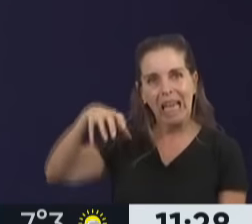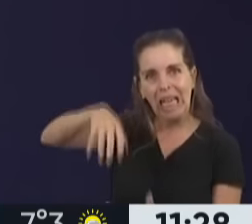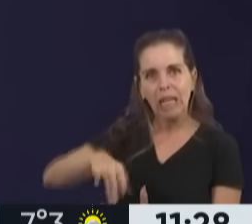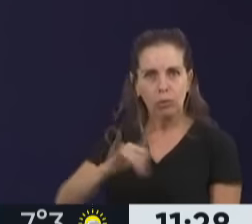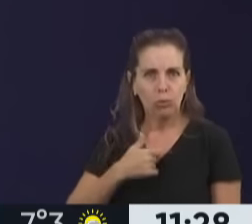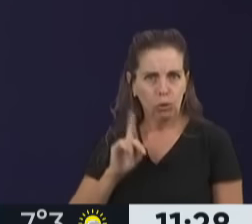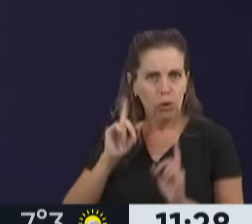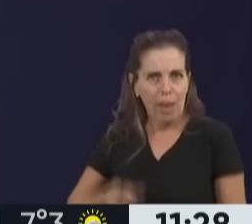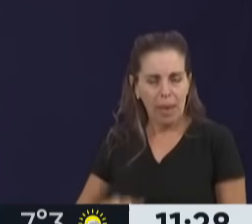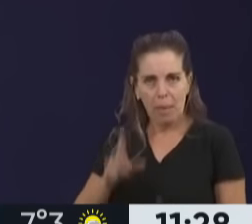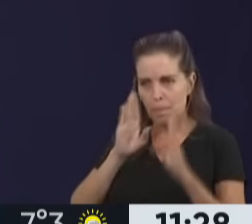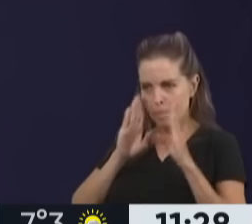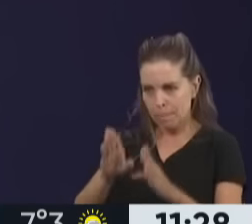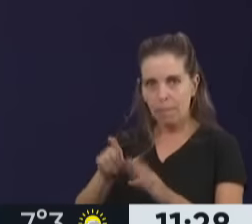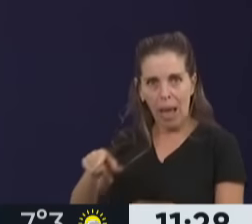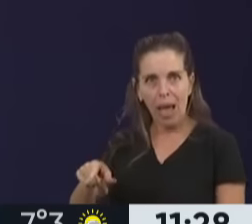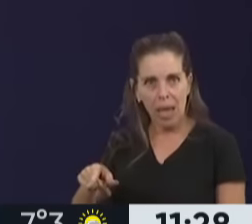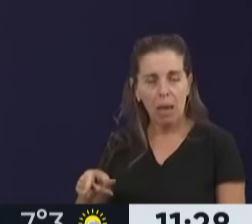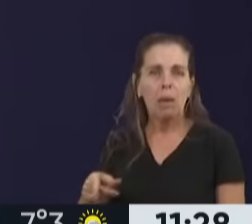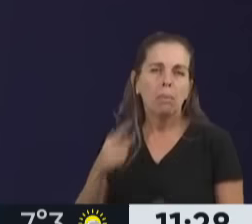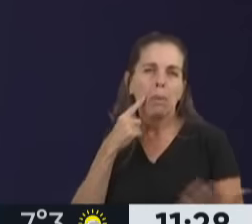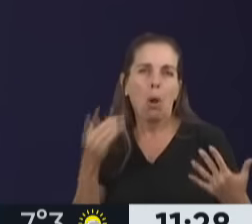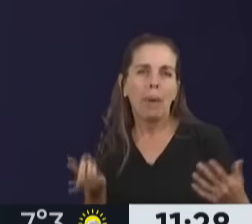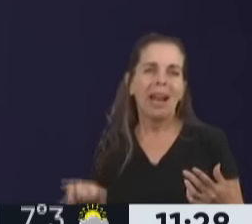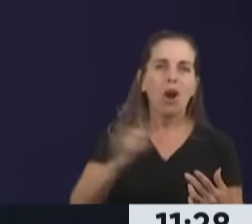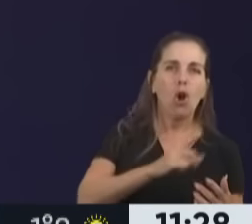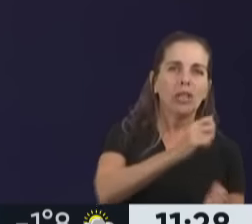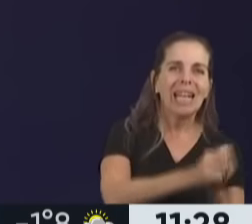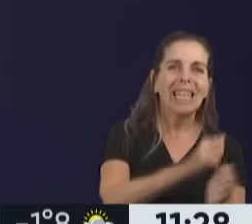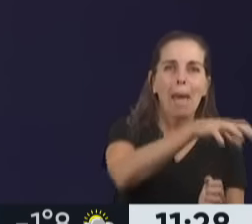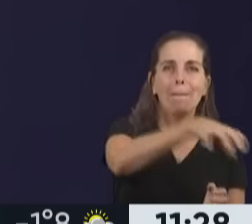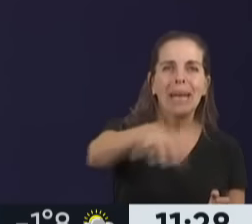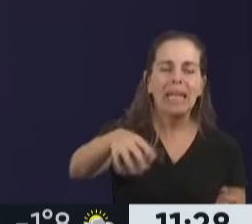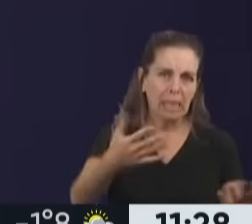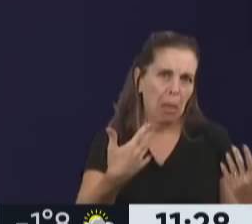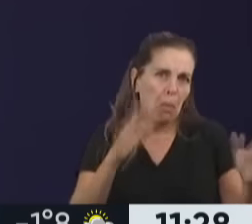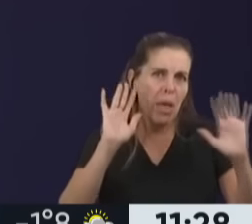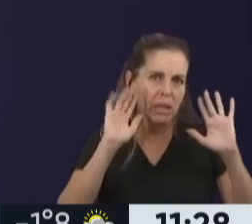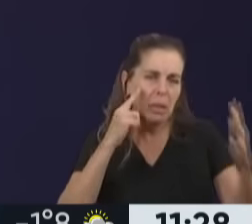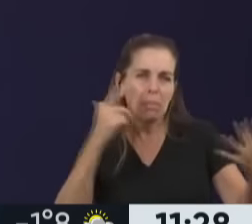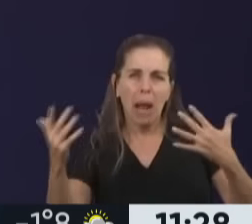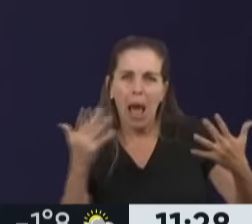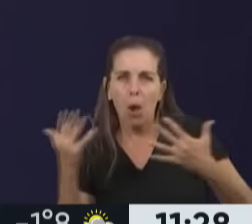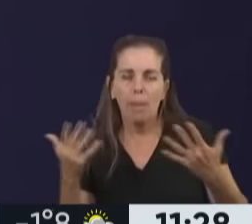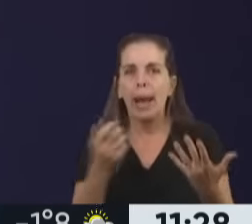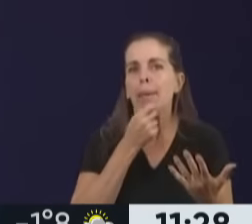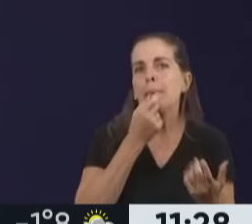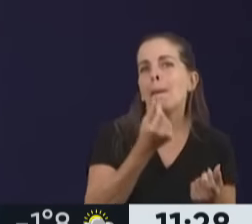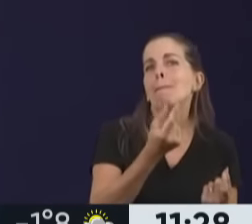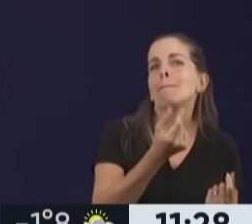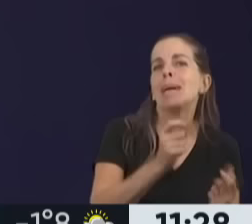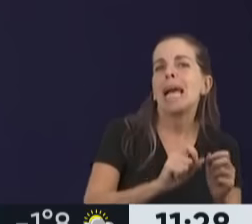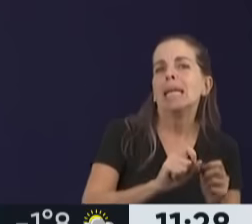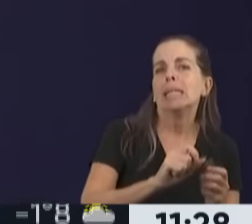hag digamos y lo Hi si eh uno puede tomar la referencia de alguna variación de precios sean